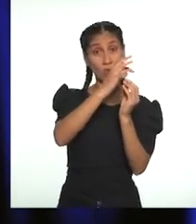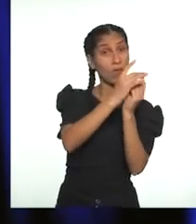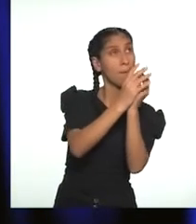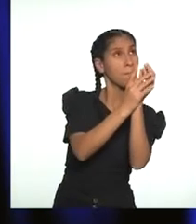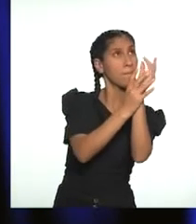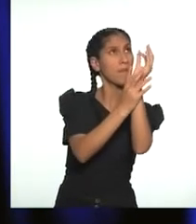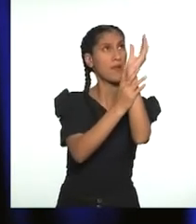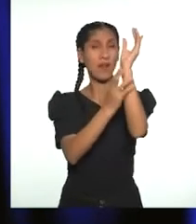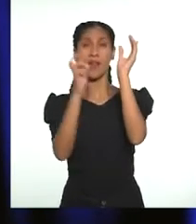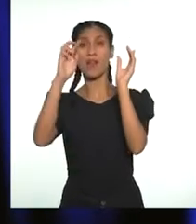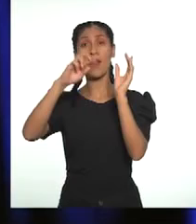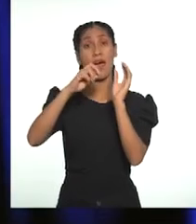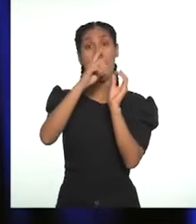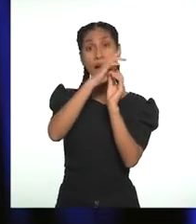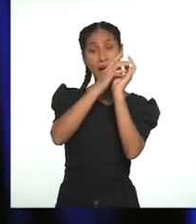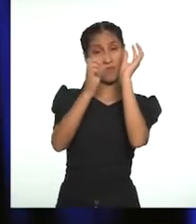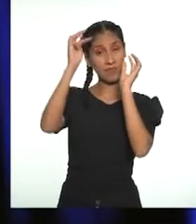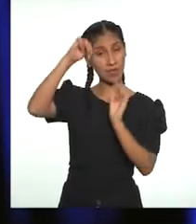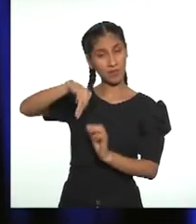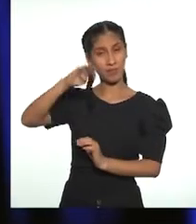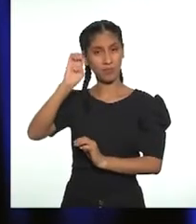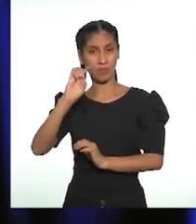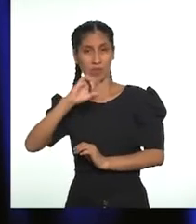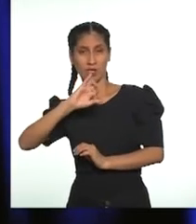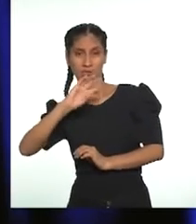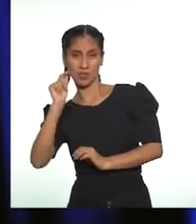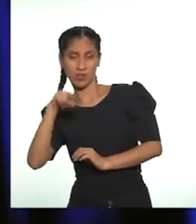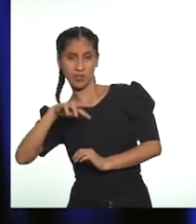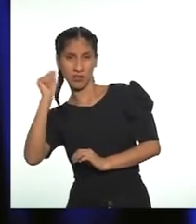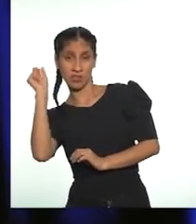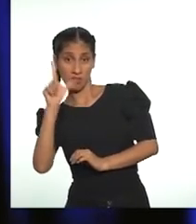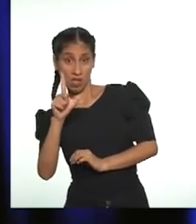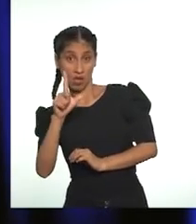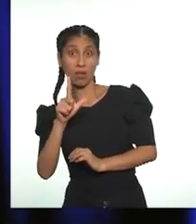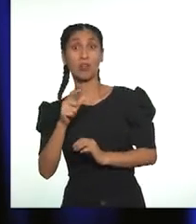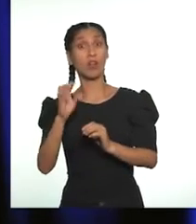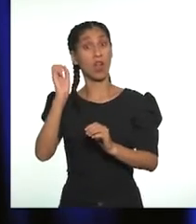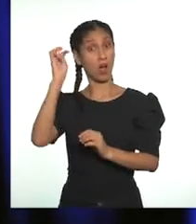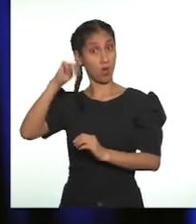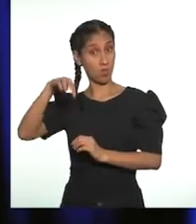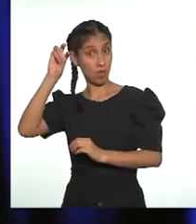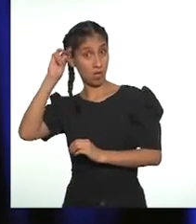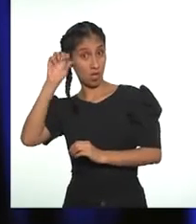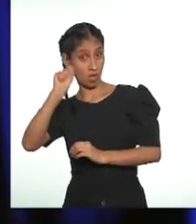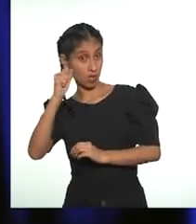planta medicinal en 1994 por la Organización Mundial de la Salud.